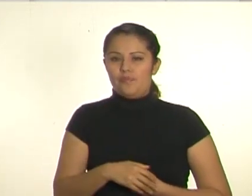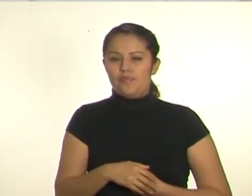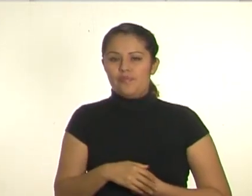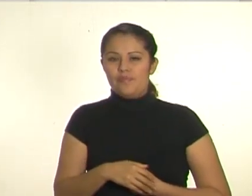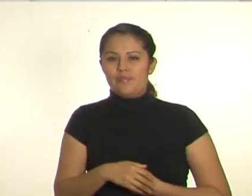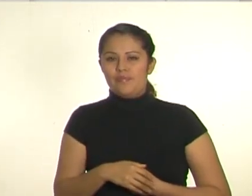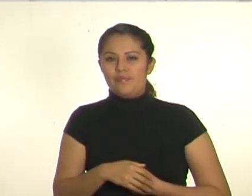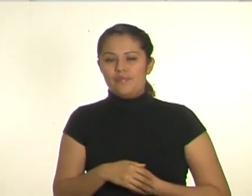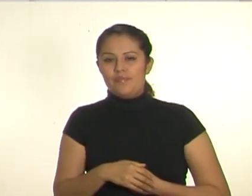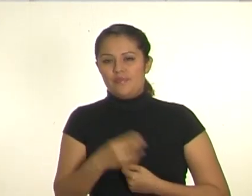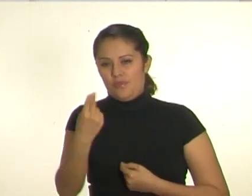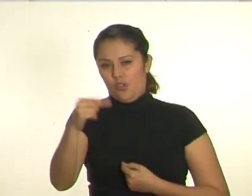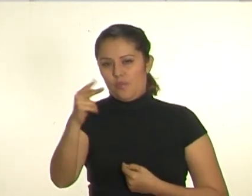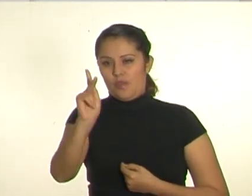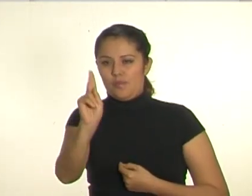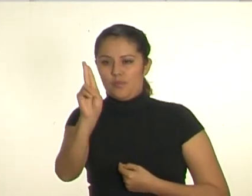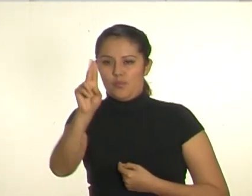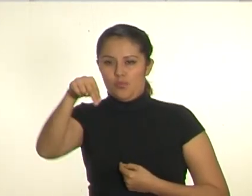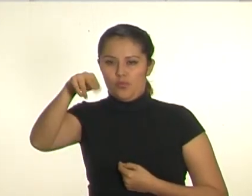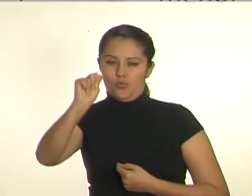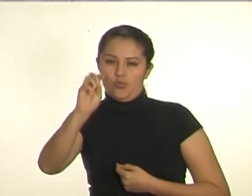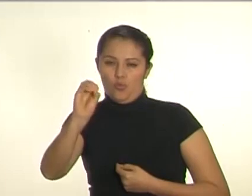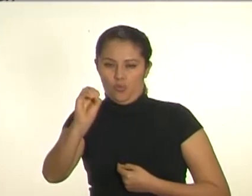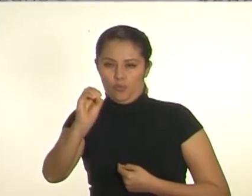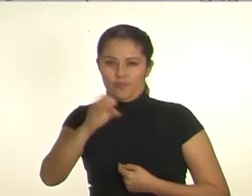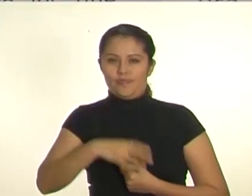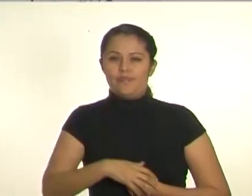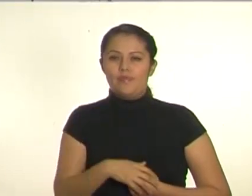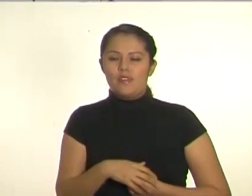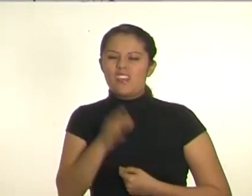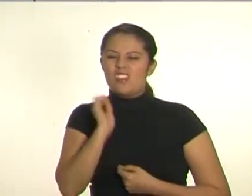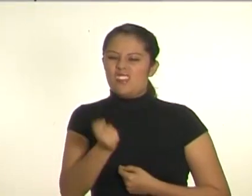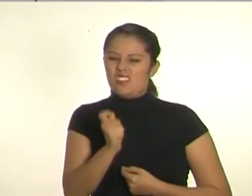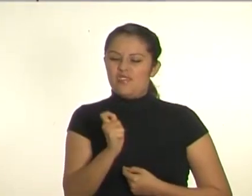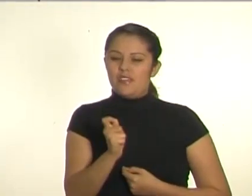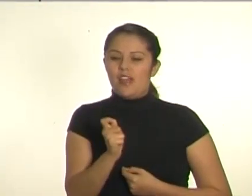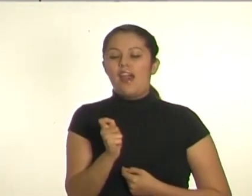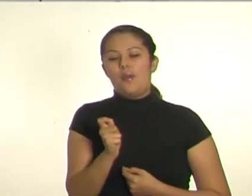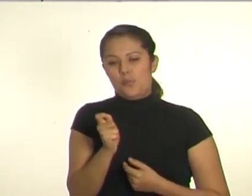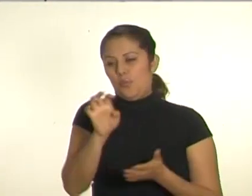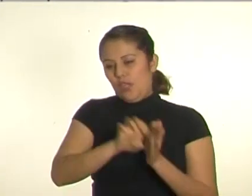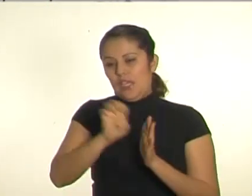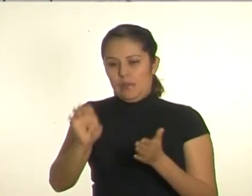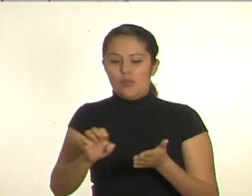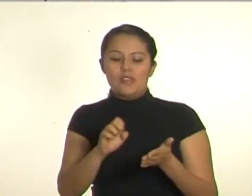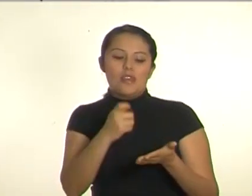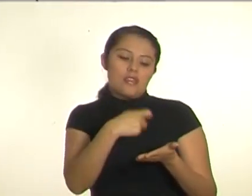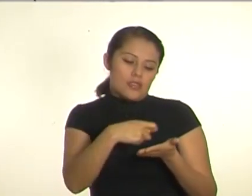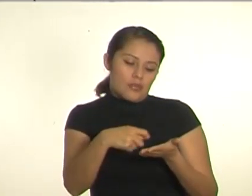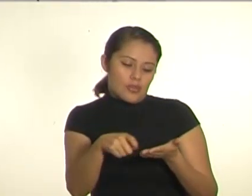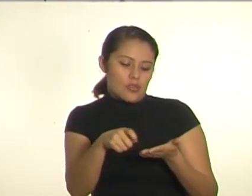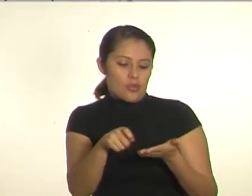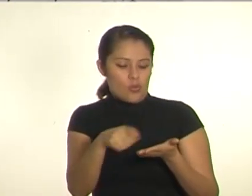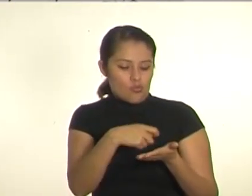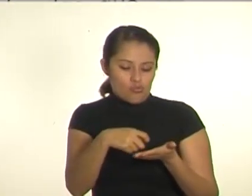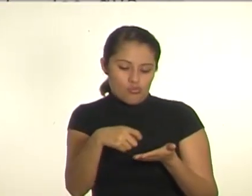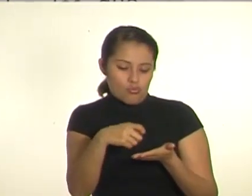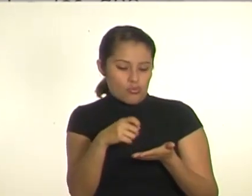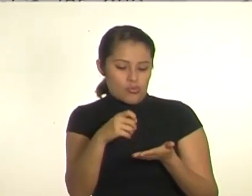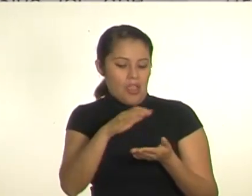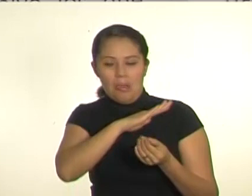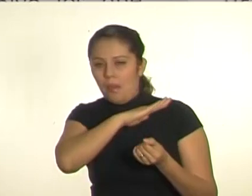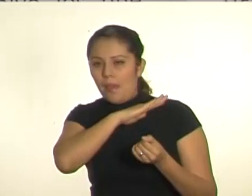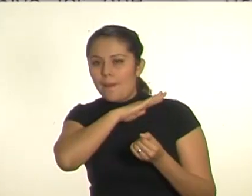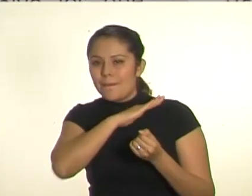El punto nos indica el final de un enunciado y también el final